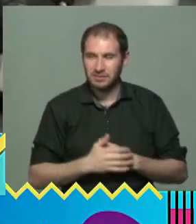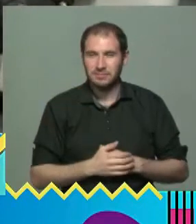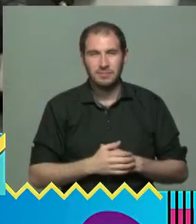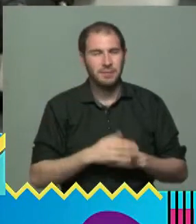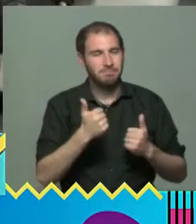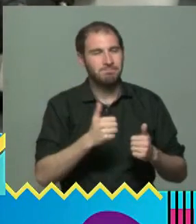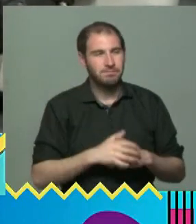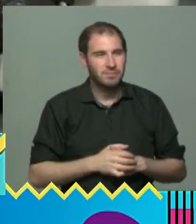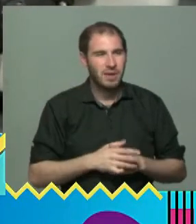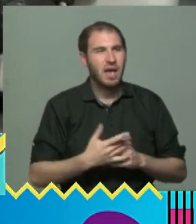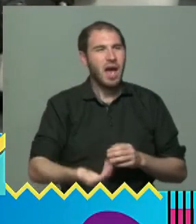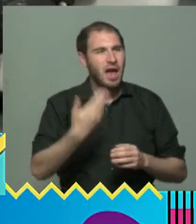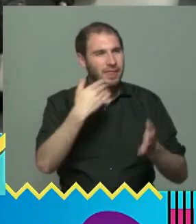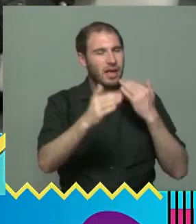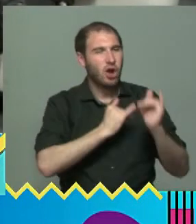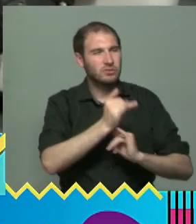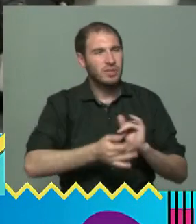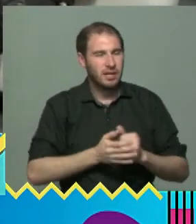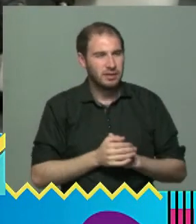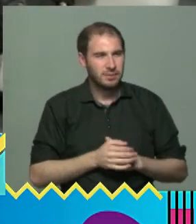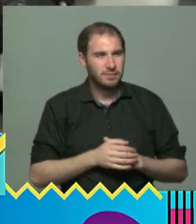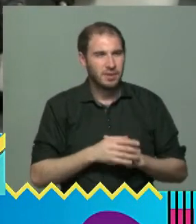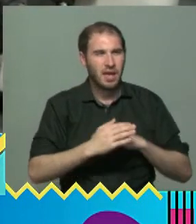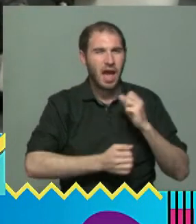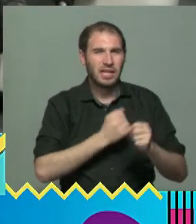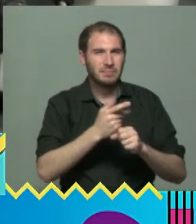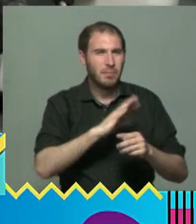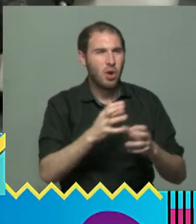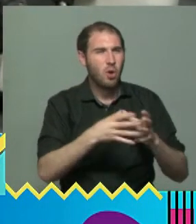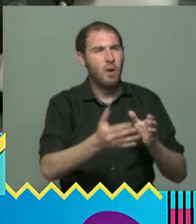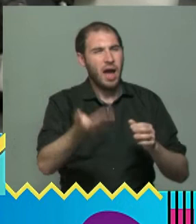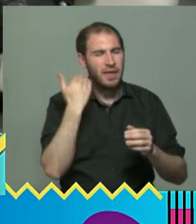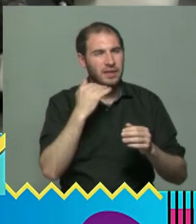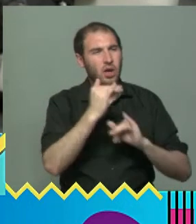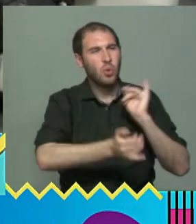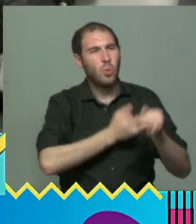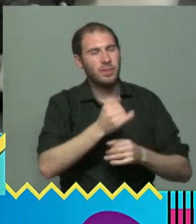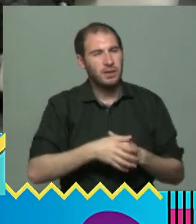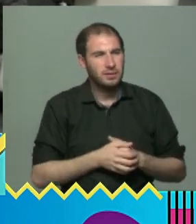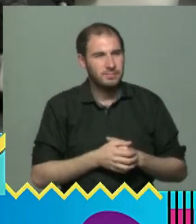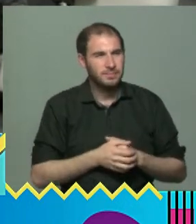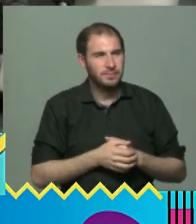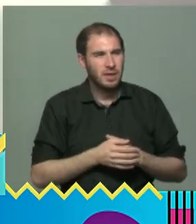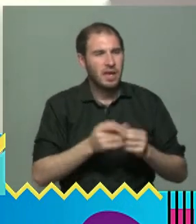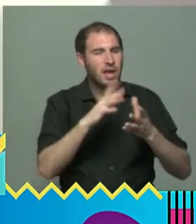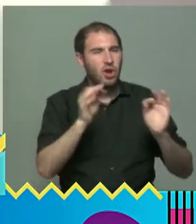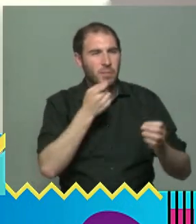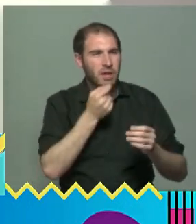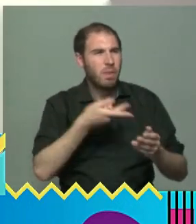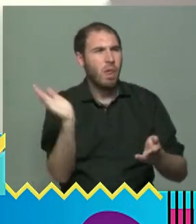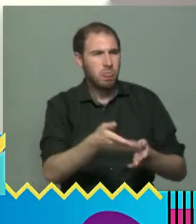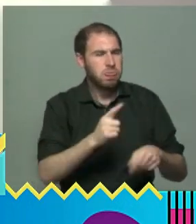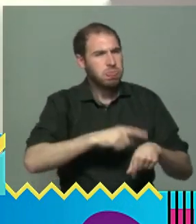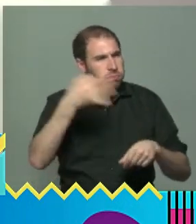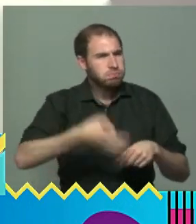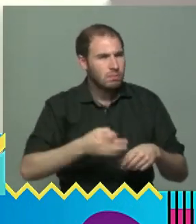Bien. En su momento hablábamos de que, bueno, hasta generaciones anteriores se mencionaba eslogan como el chirlo dado a